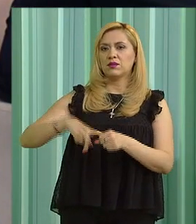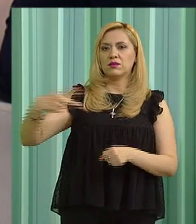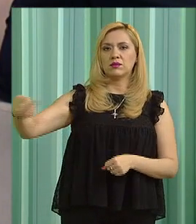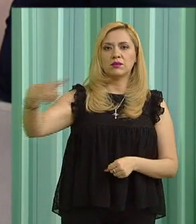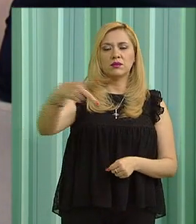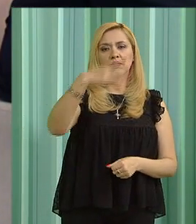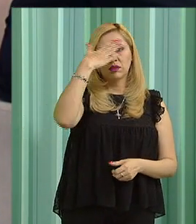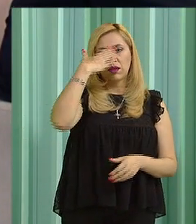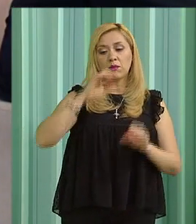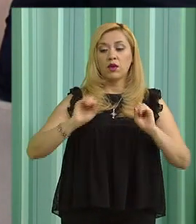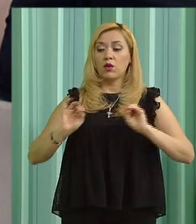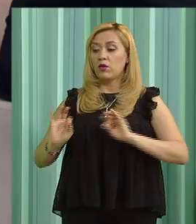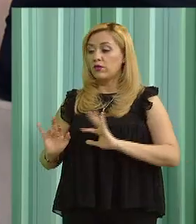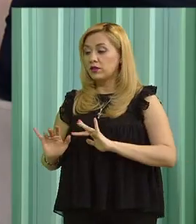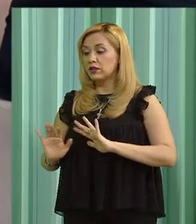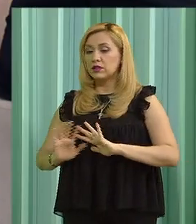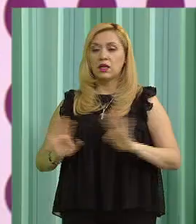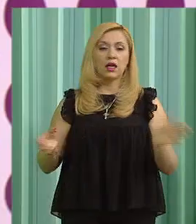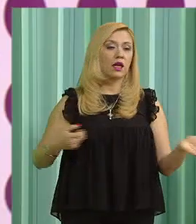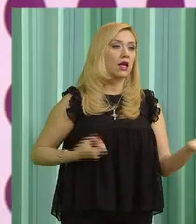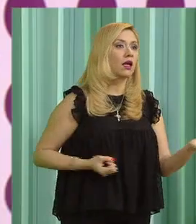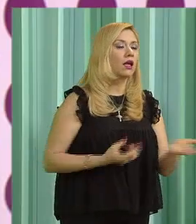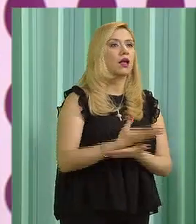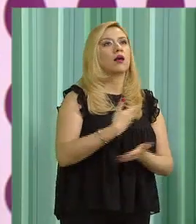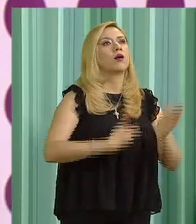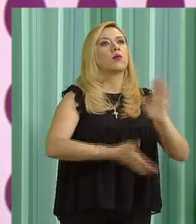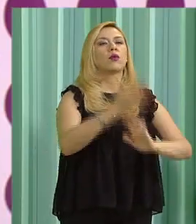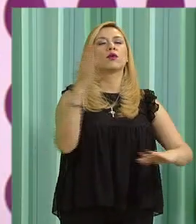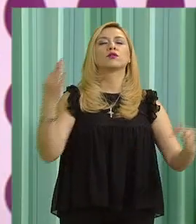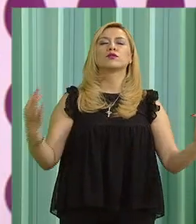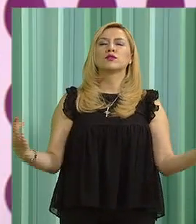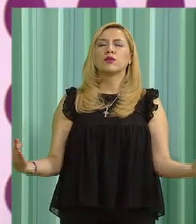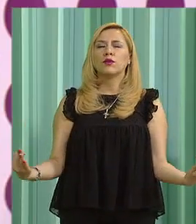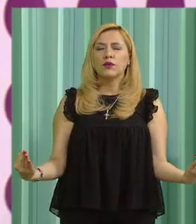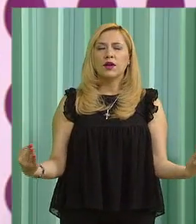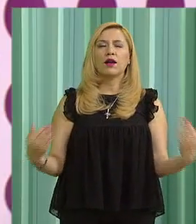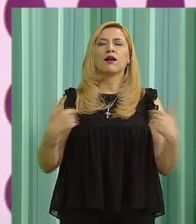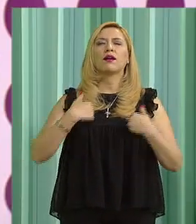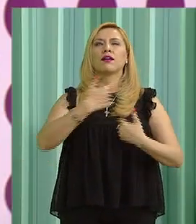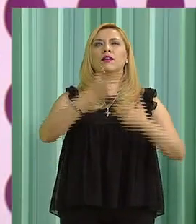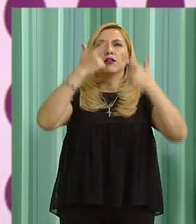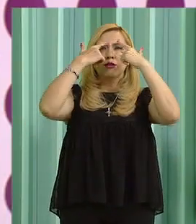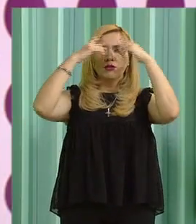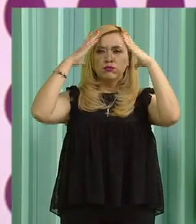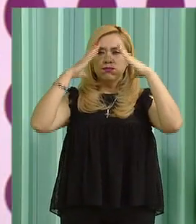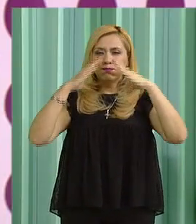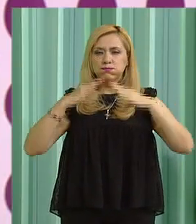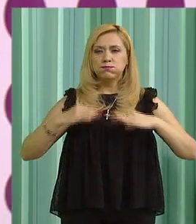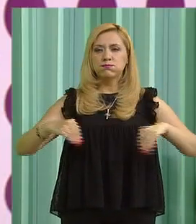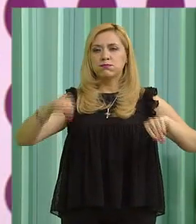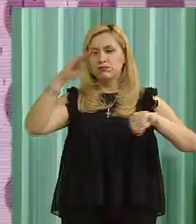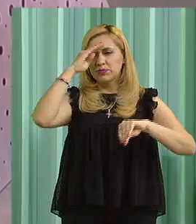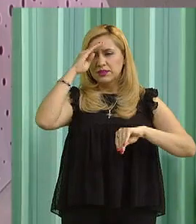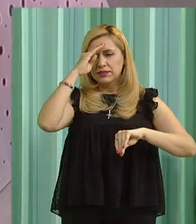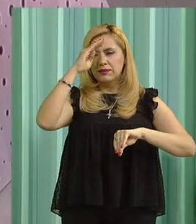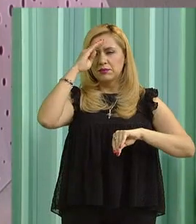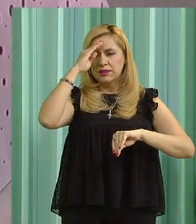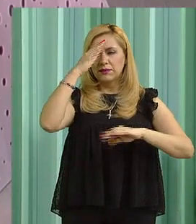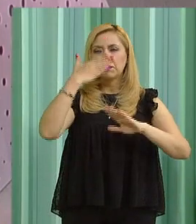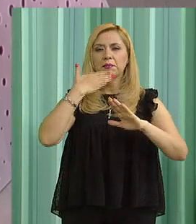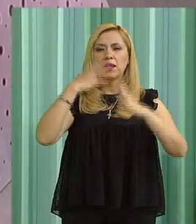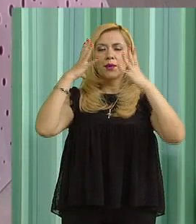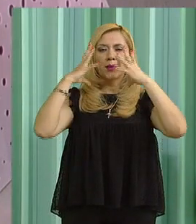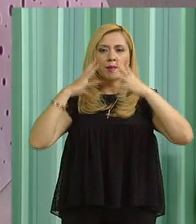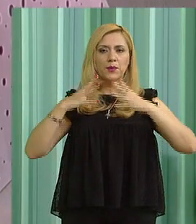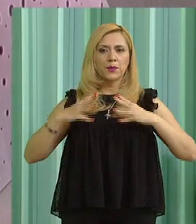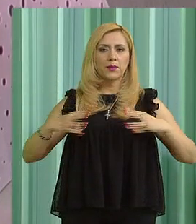de la oficina tengo que ir a yoga, ¿no? Que tengo que tener un proceso terapéutico independiente, ¿no? O sea, sí es un proceso muy personal, pero también